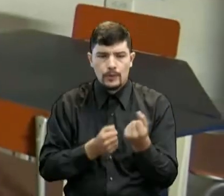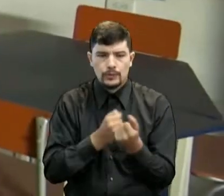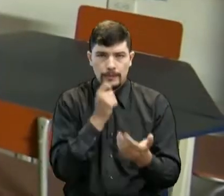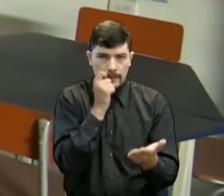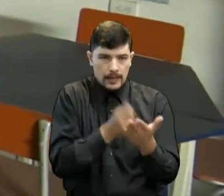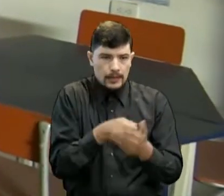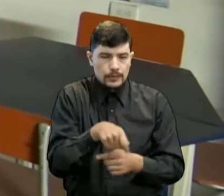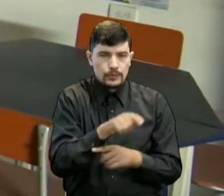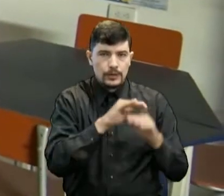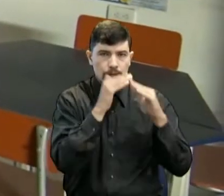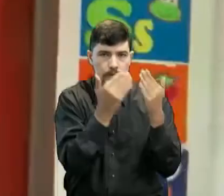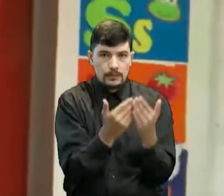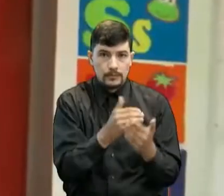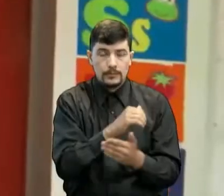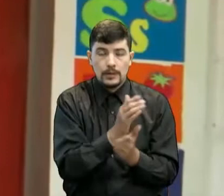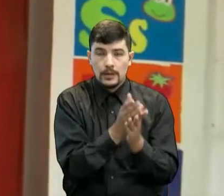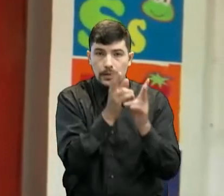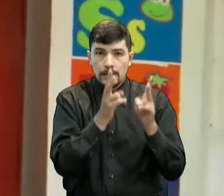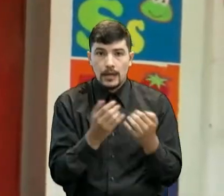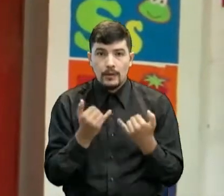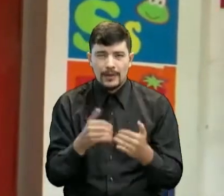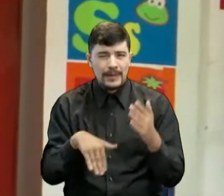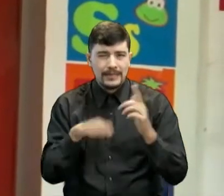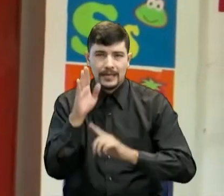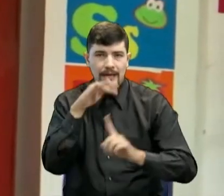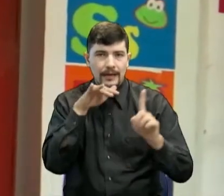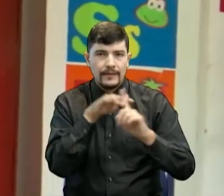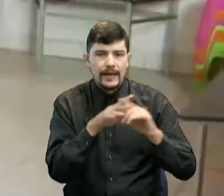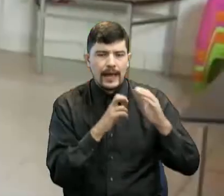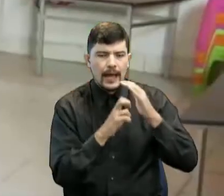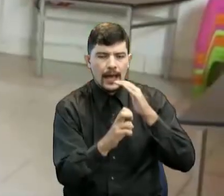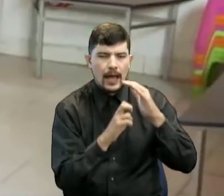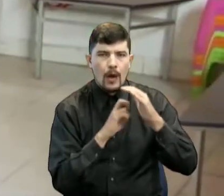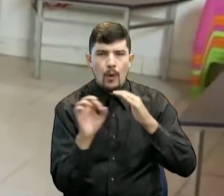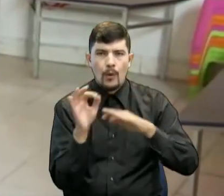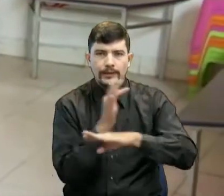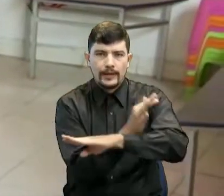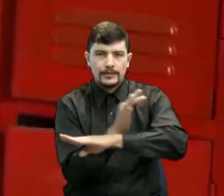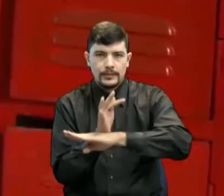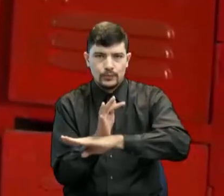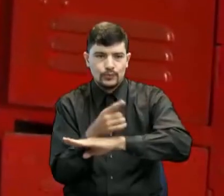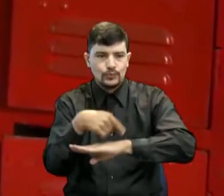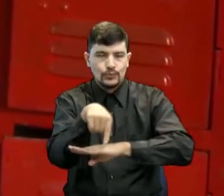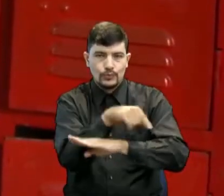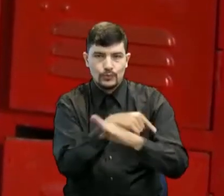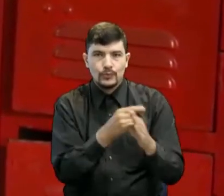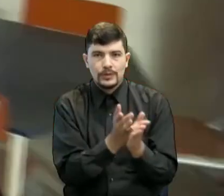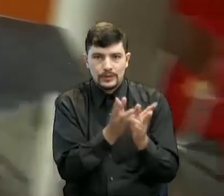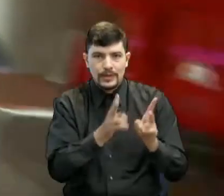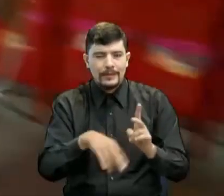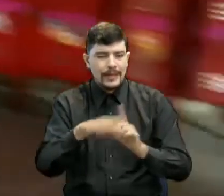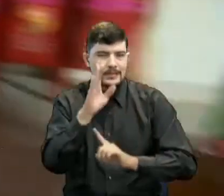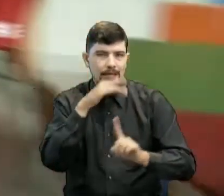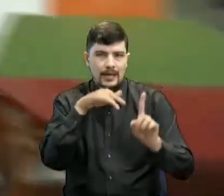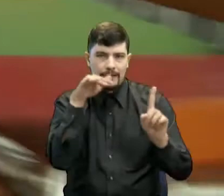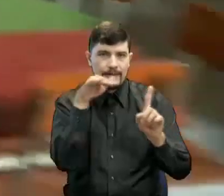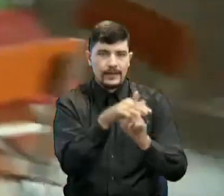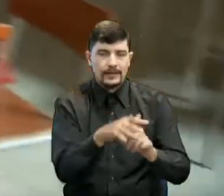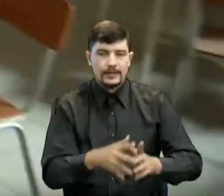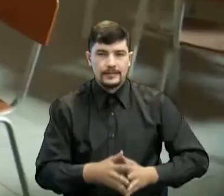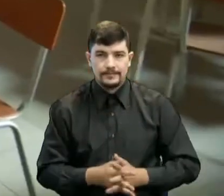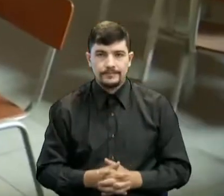ahora, los grados más afectados son Jardín y Transición, donde según las directivas de la educación privada en Norte de Santander,